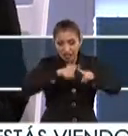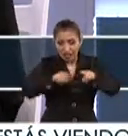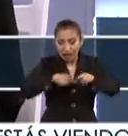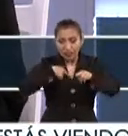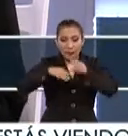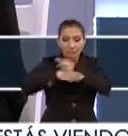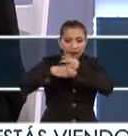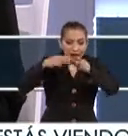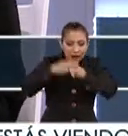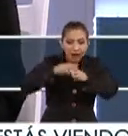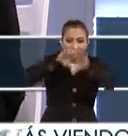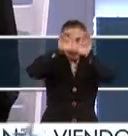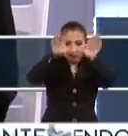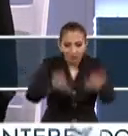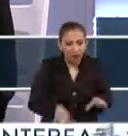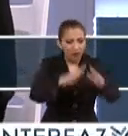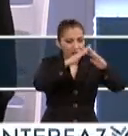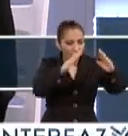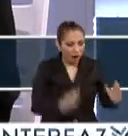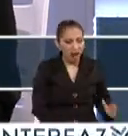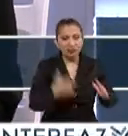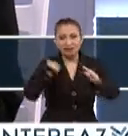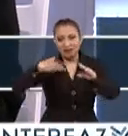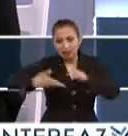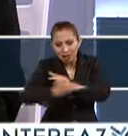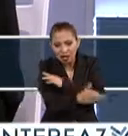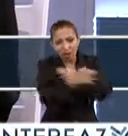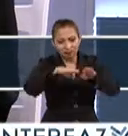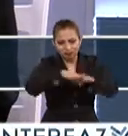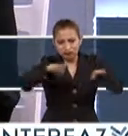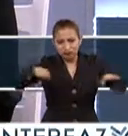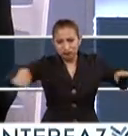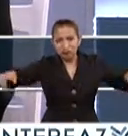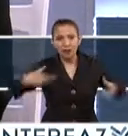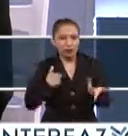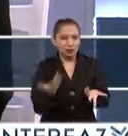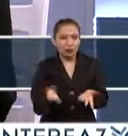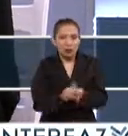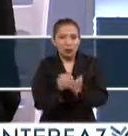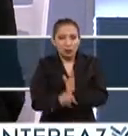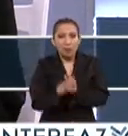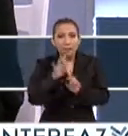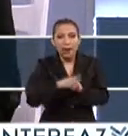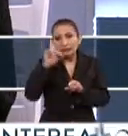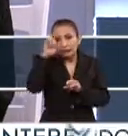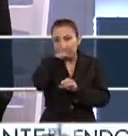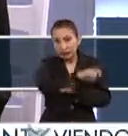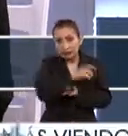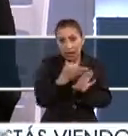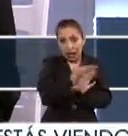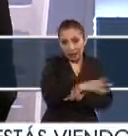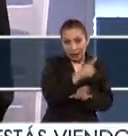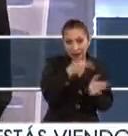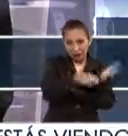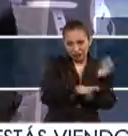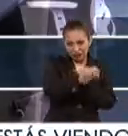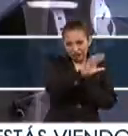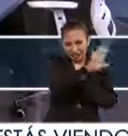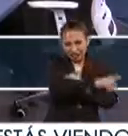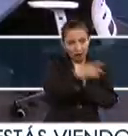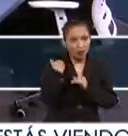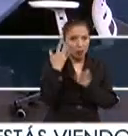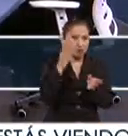de materiales. Y nuestros modelos ahora son todavía muy sencillos, si bien son mucho más complejos de lo que eran en el